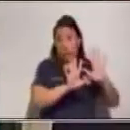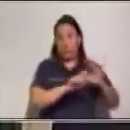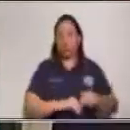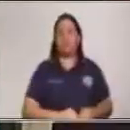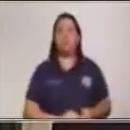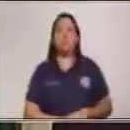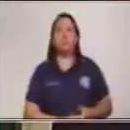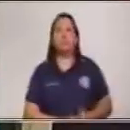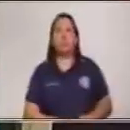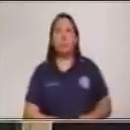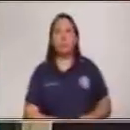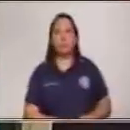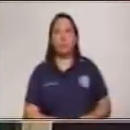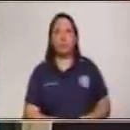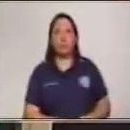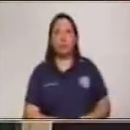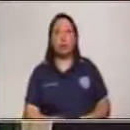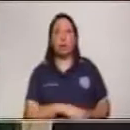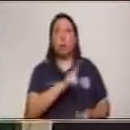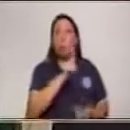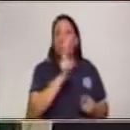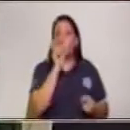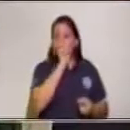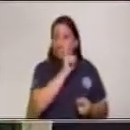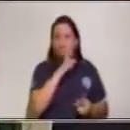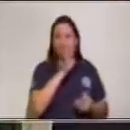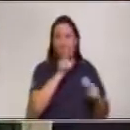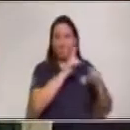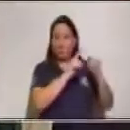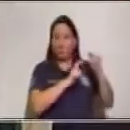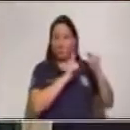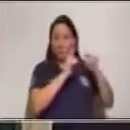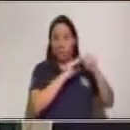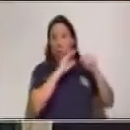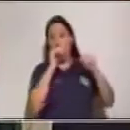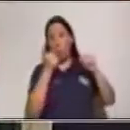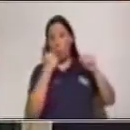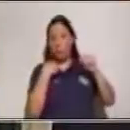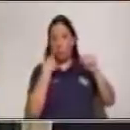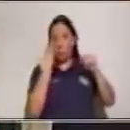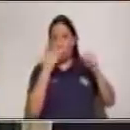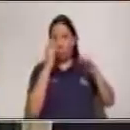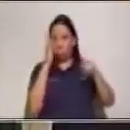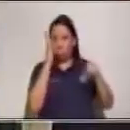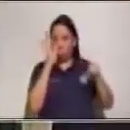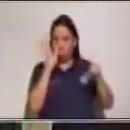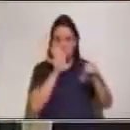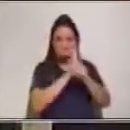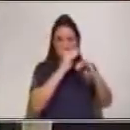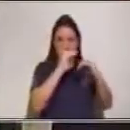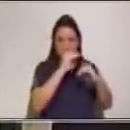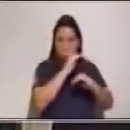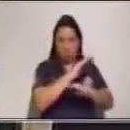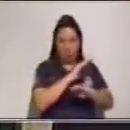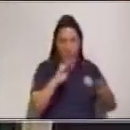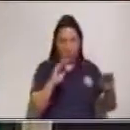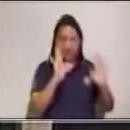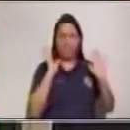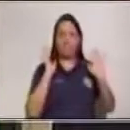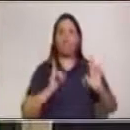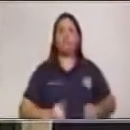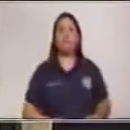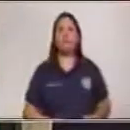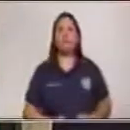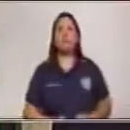10. Como 1 ya no se puede dividir entre ningún otro número, terminamos ahí